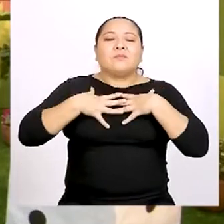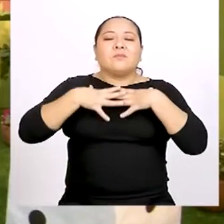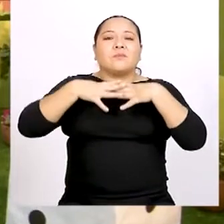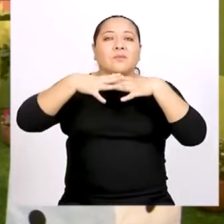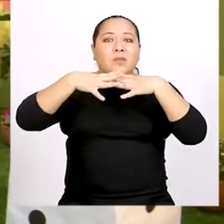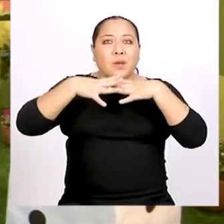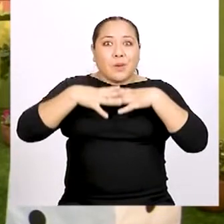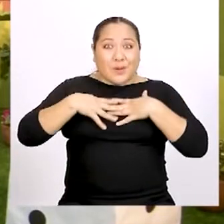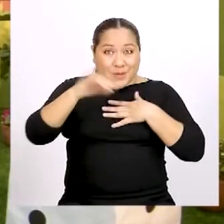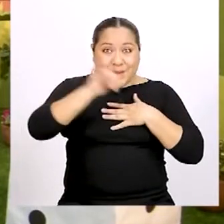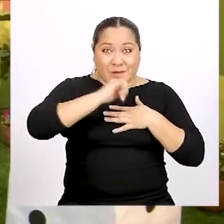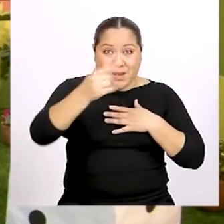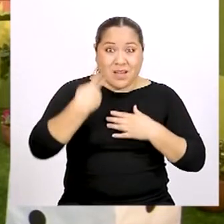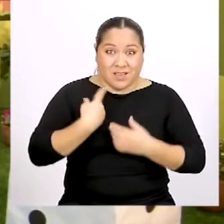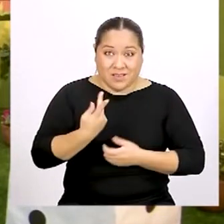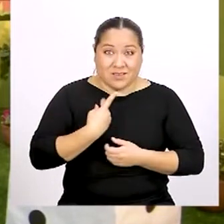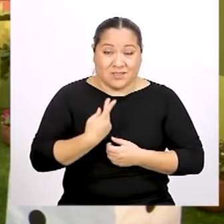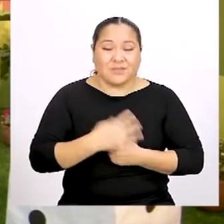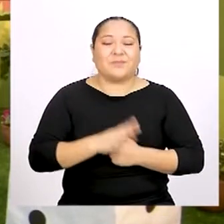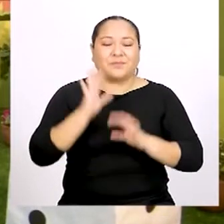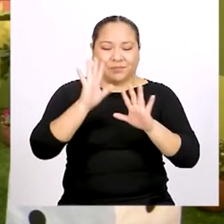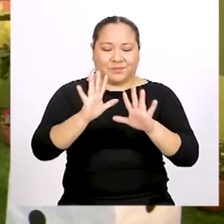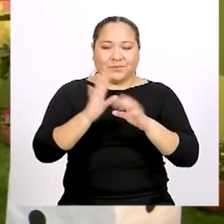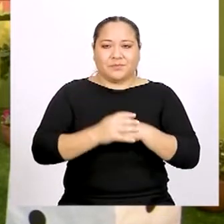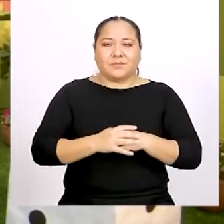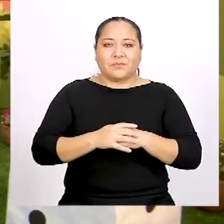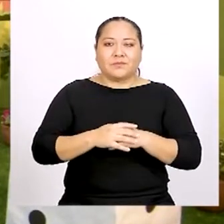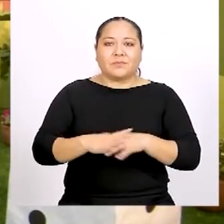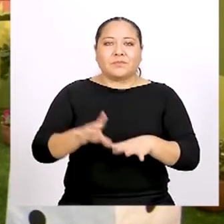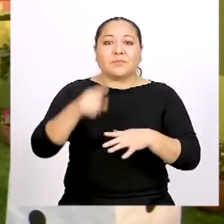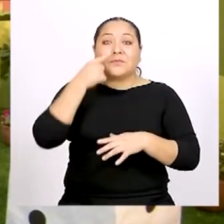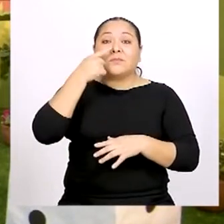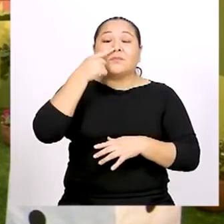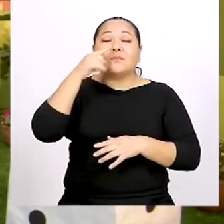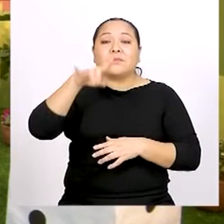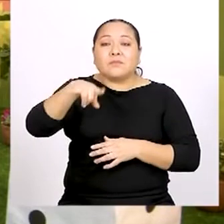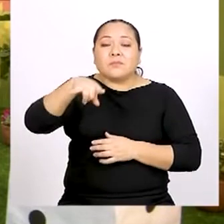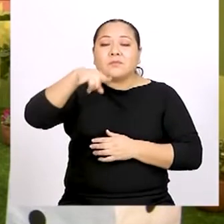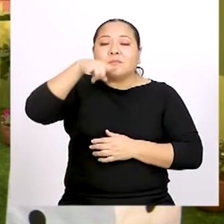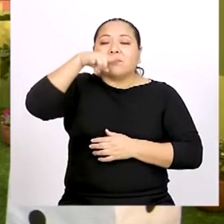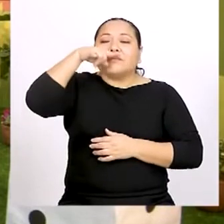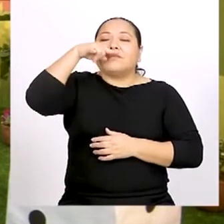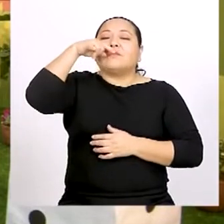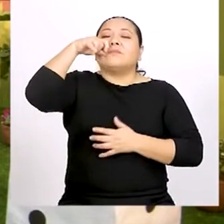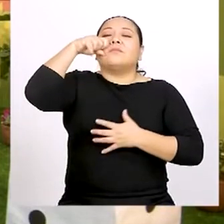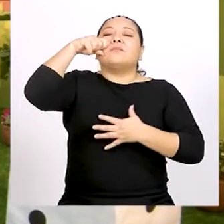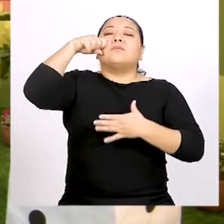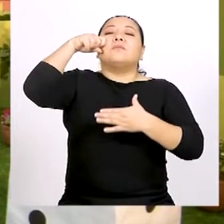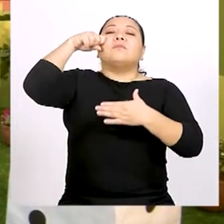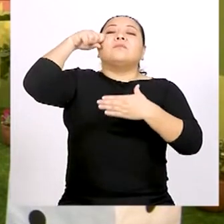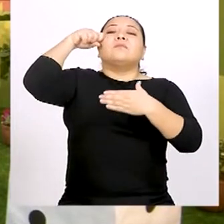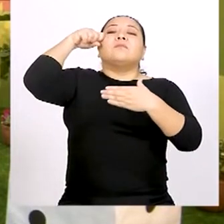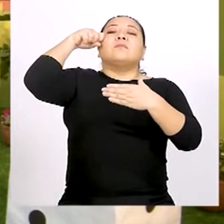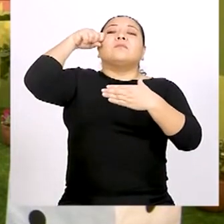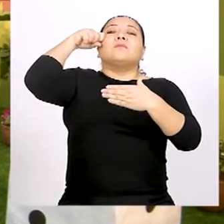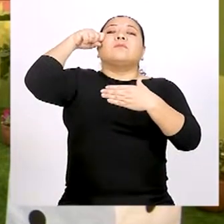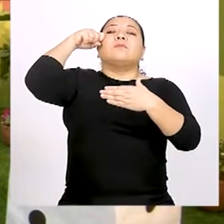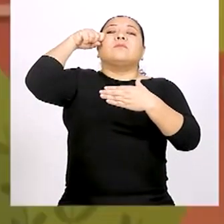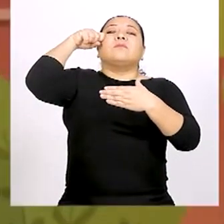respiren profundamente junto a nosotros. Muy bien, tomamos aire por la nariz